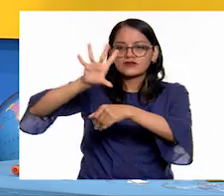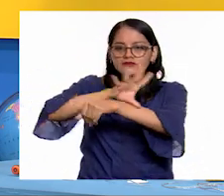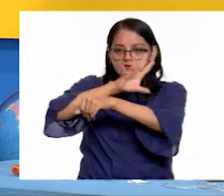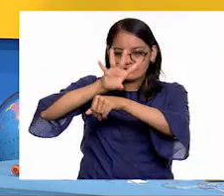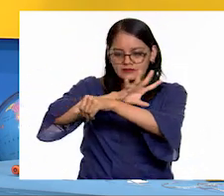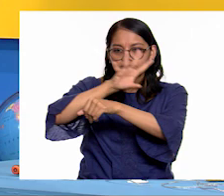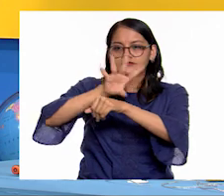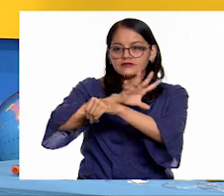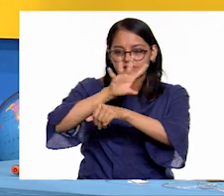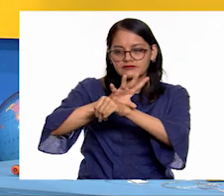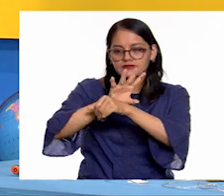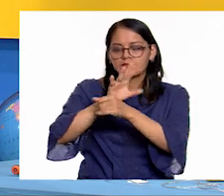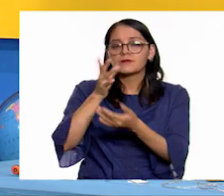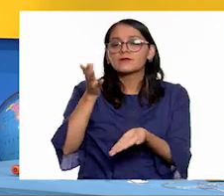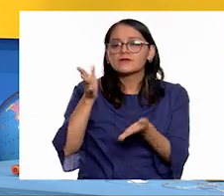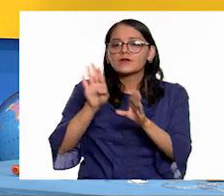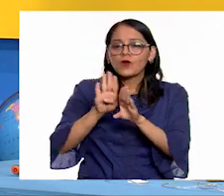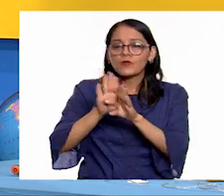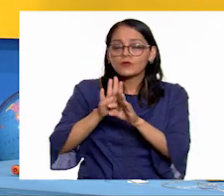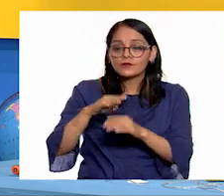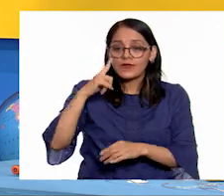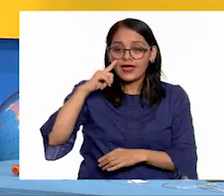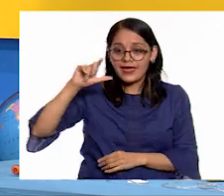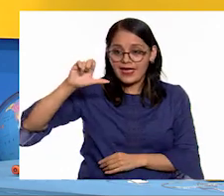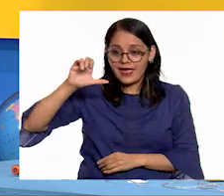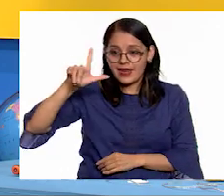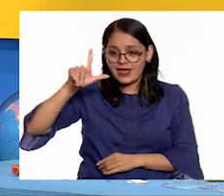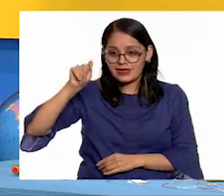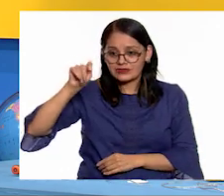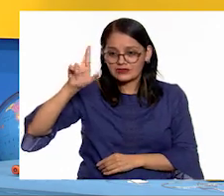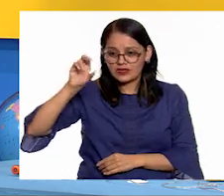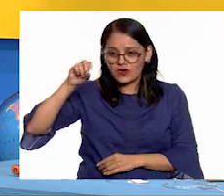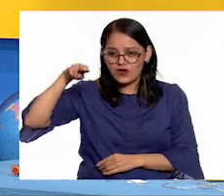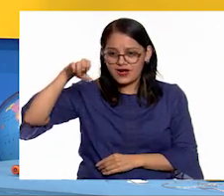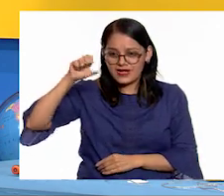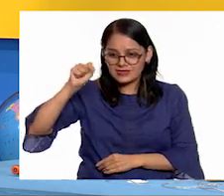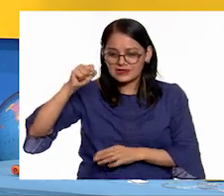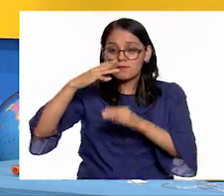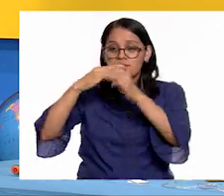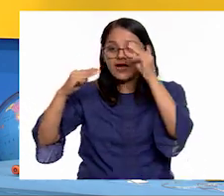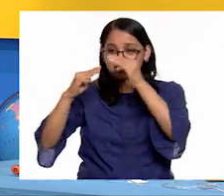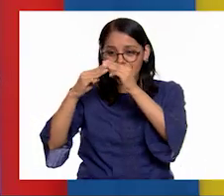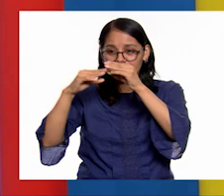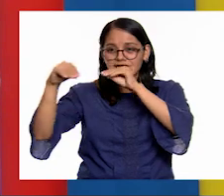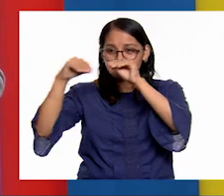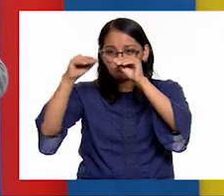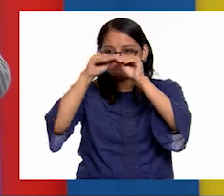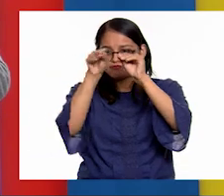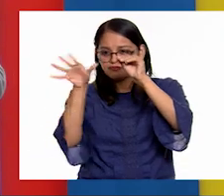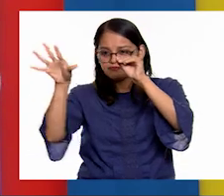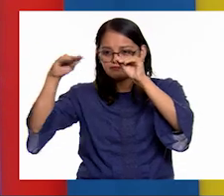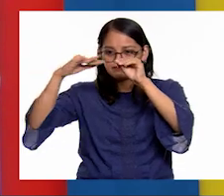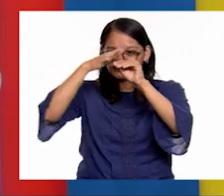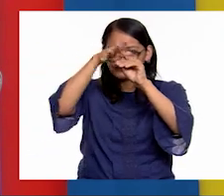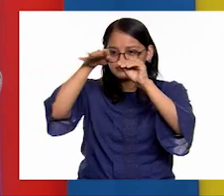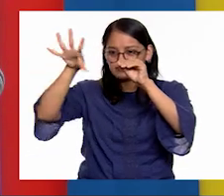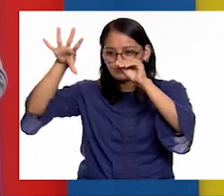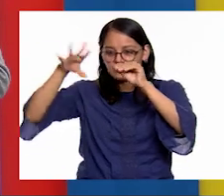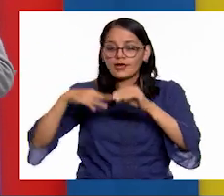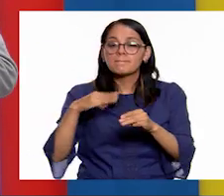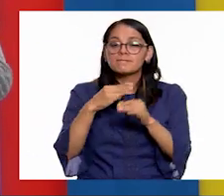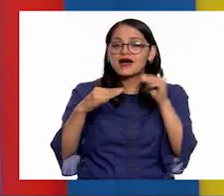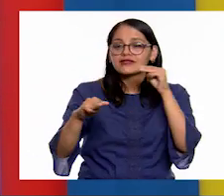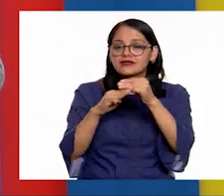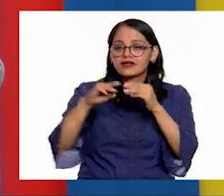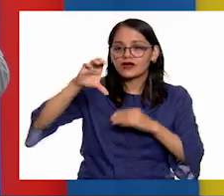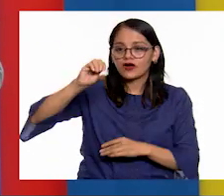corriente eléctrica, es decir, que los electrones se muevan por diferentes materiales conductores. Los materiales conductores son los